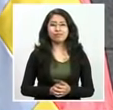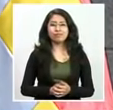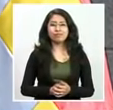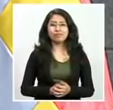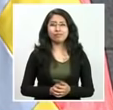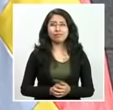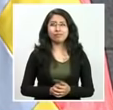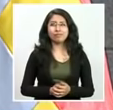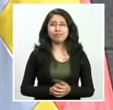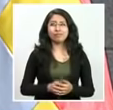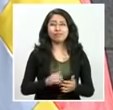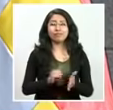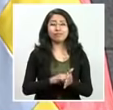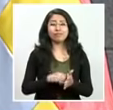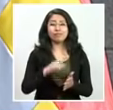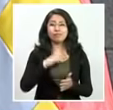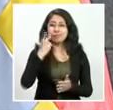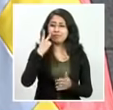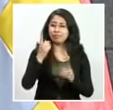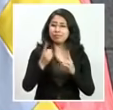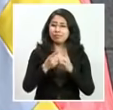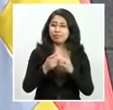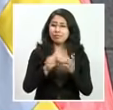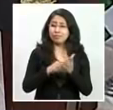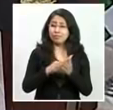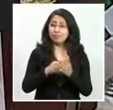Arce ayer, fue muy emotivo, hermano presidente,